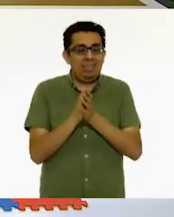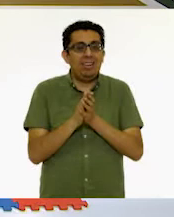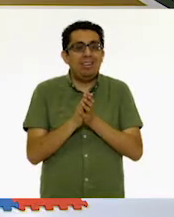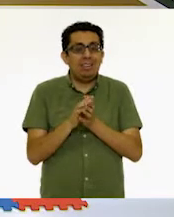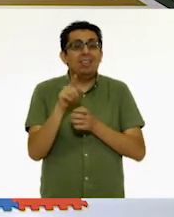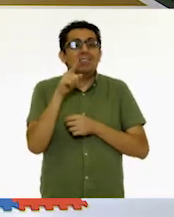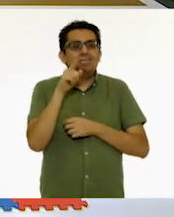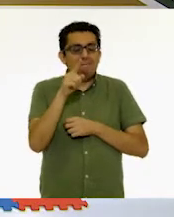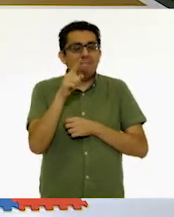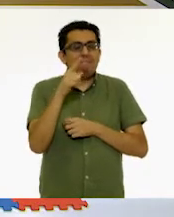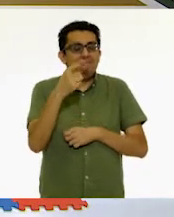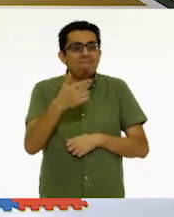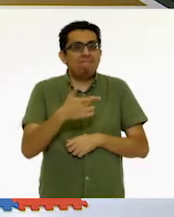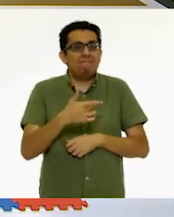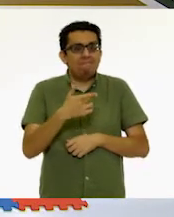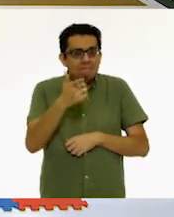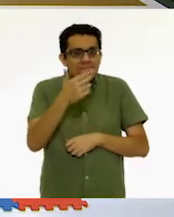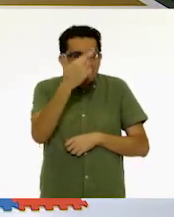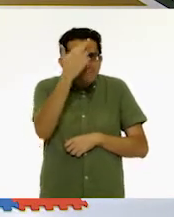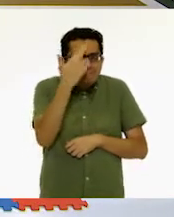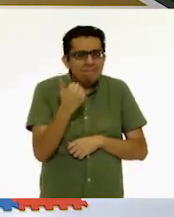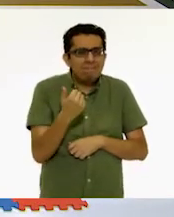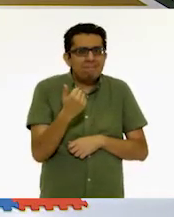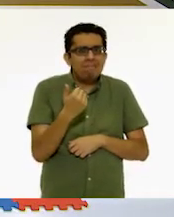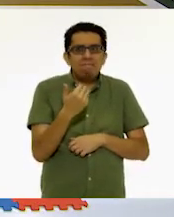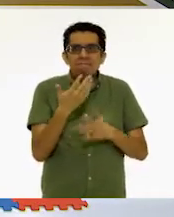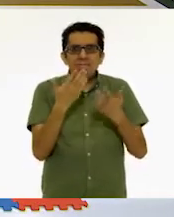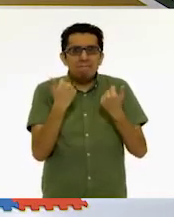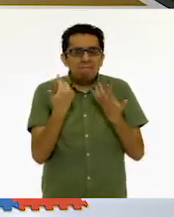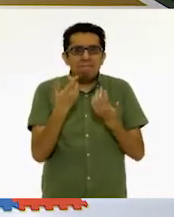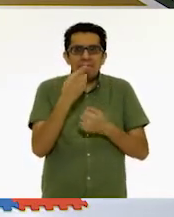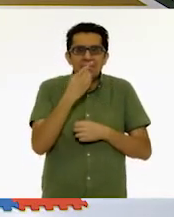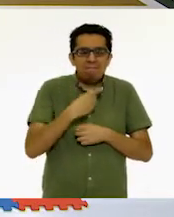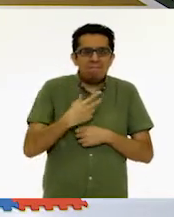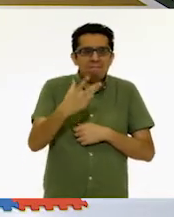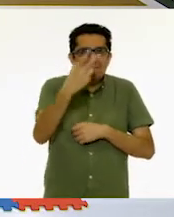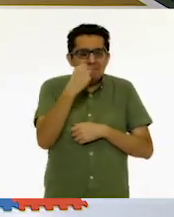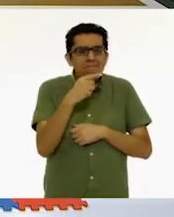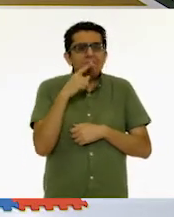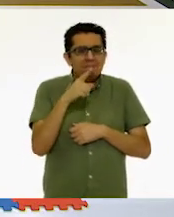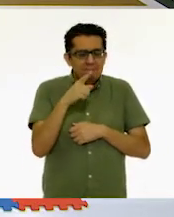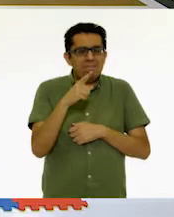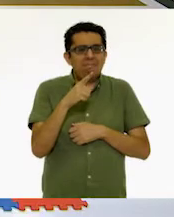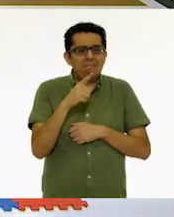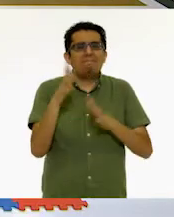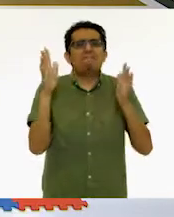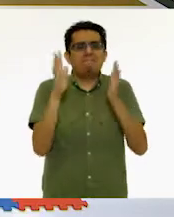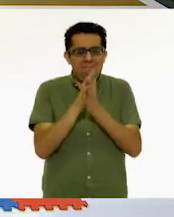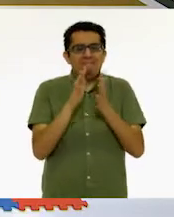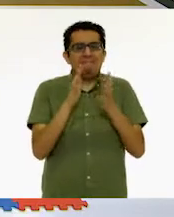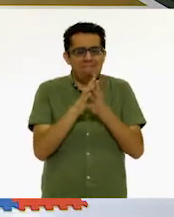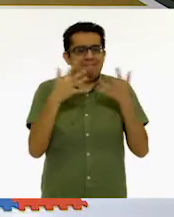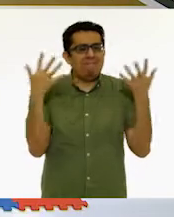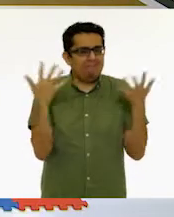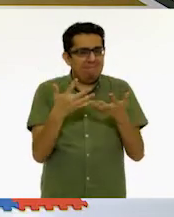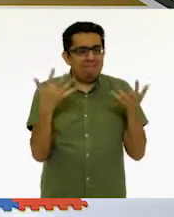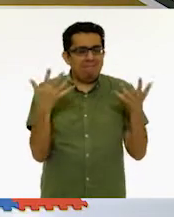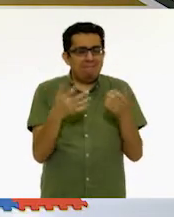tú tienes la razón y no hay oposición, ajá, no te quedes con las ganas de